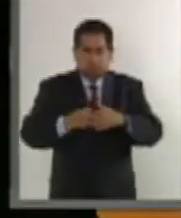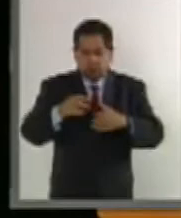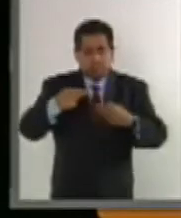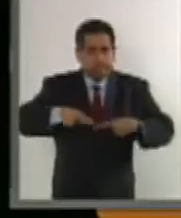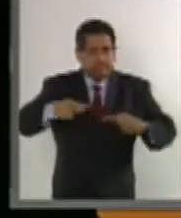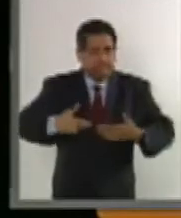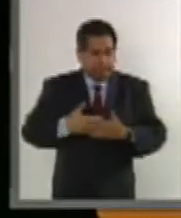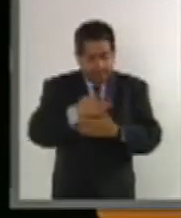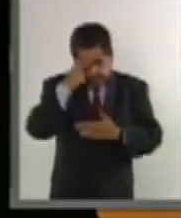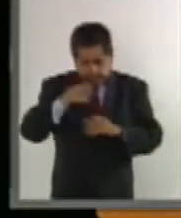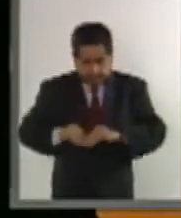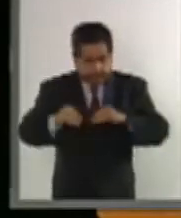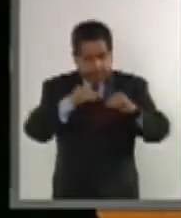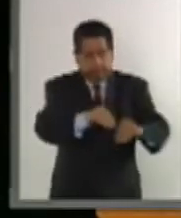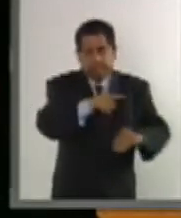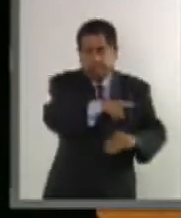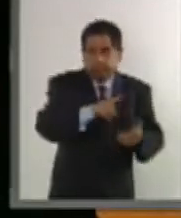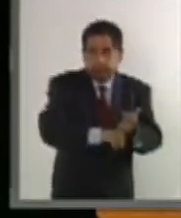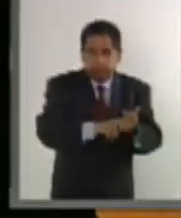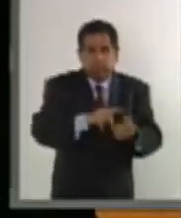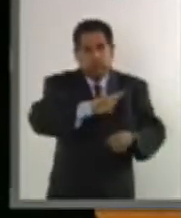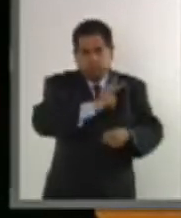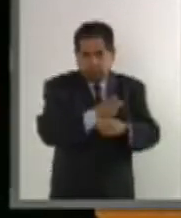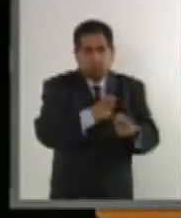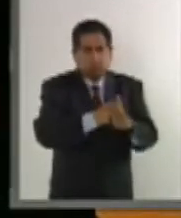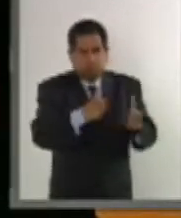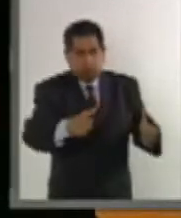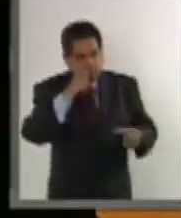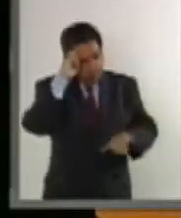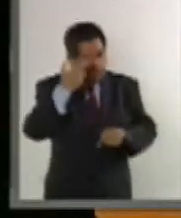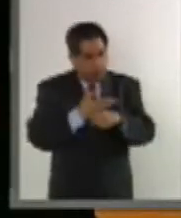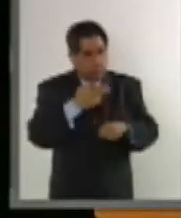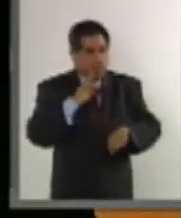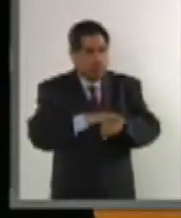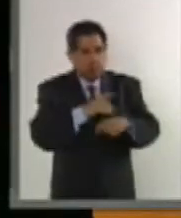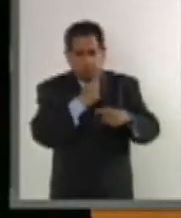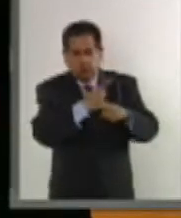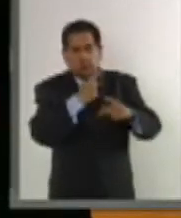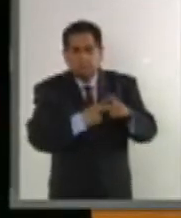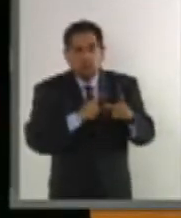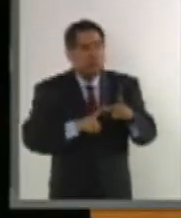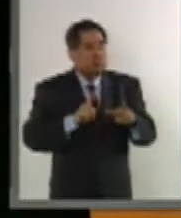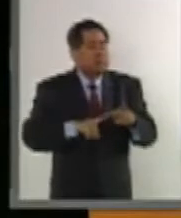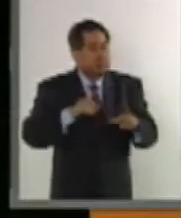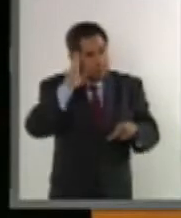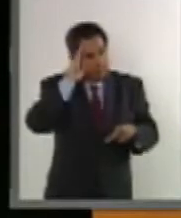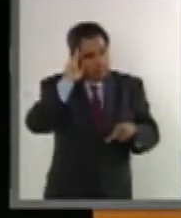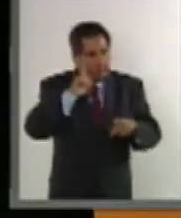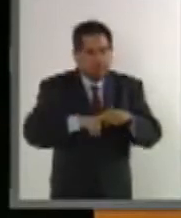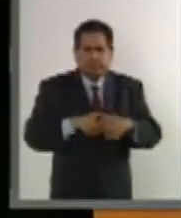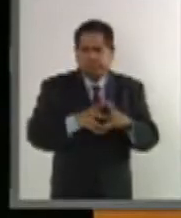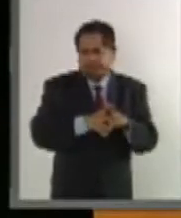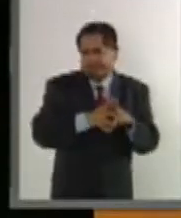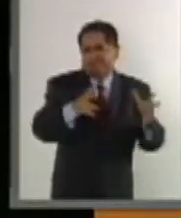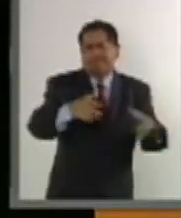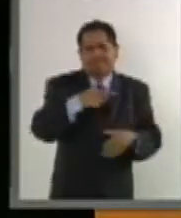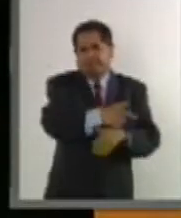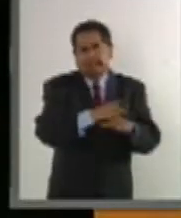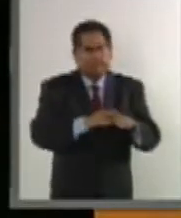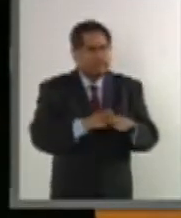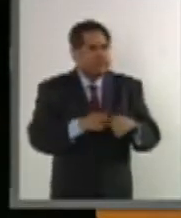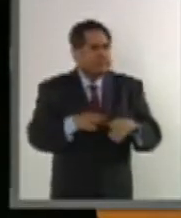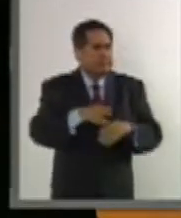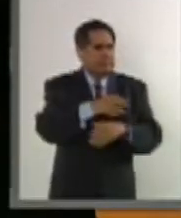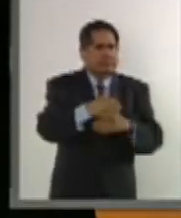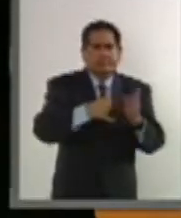mexicanos en ella representa la segunda colectividad de extranjeros más numerosa. Si bien la extensión geográfica y el tamaño de la